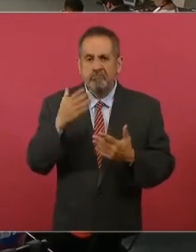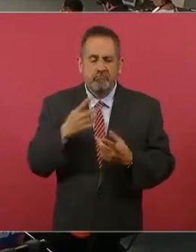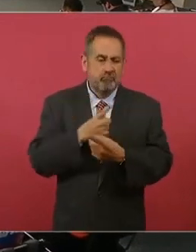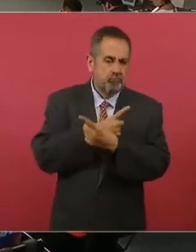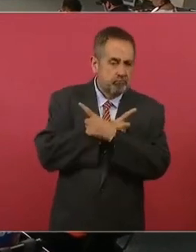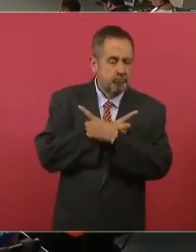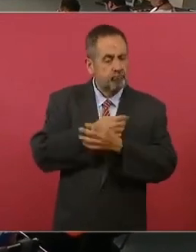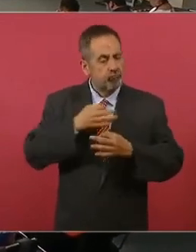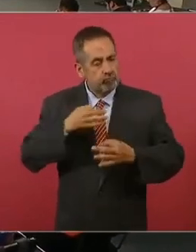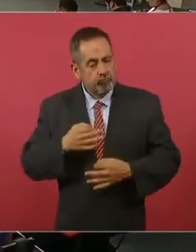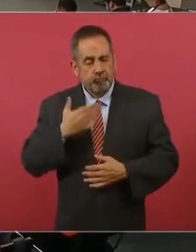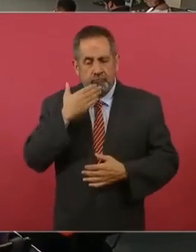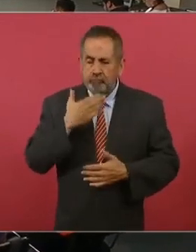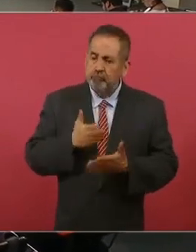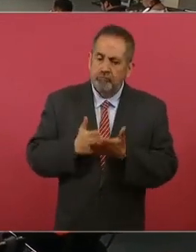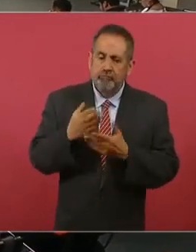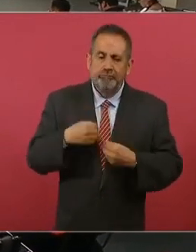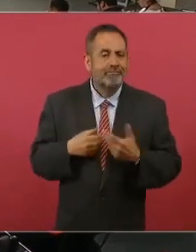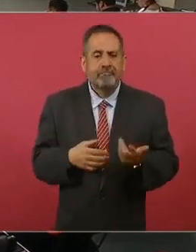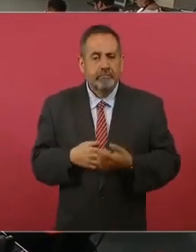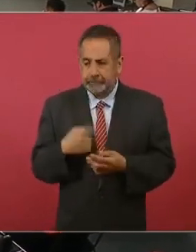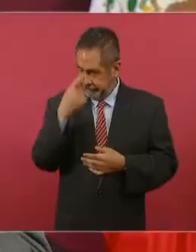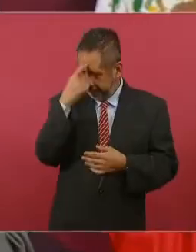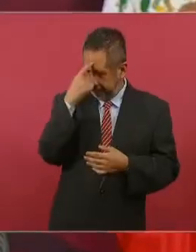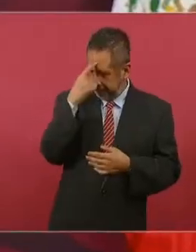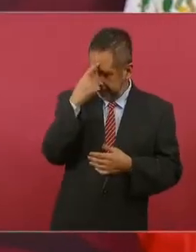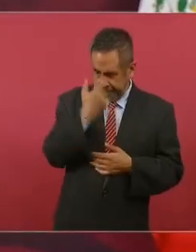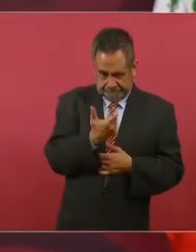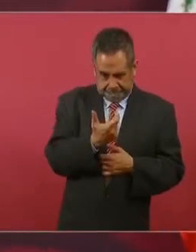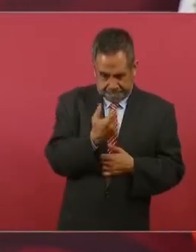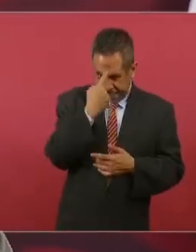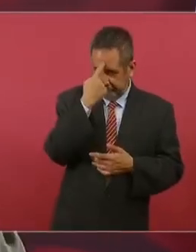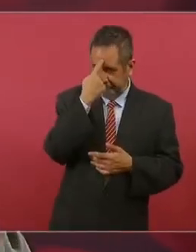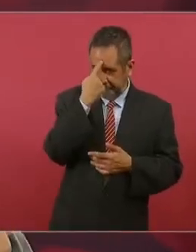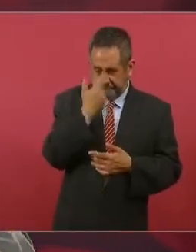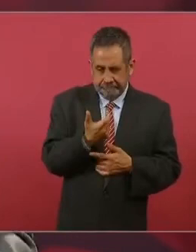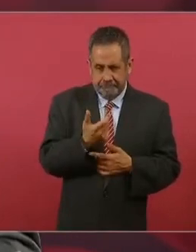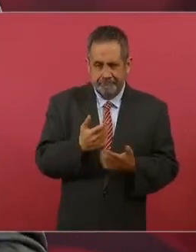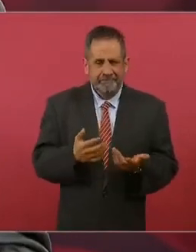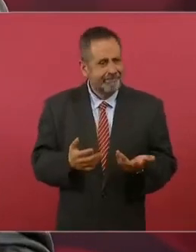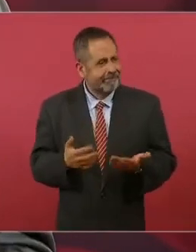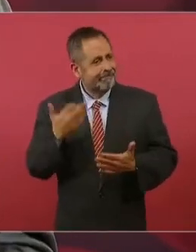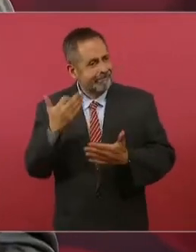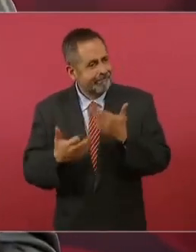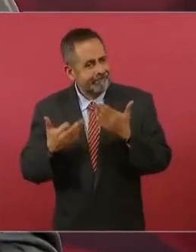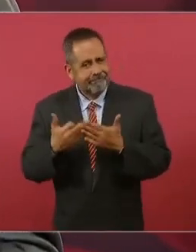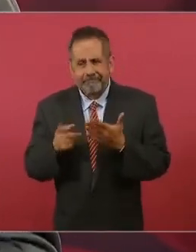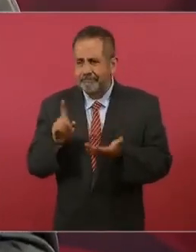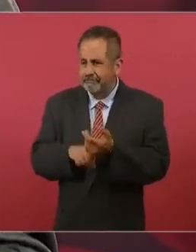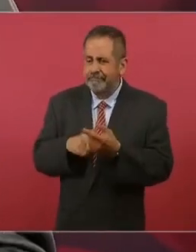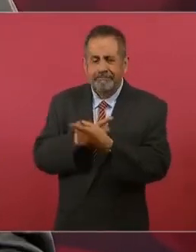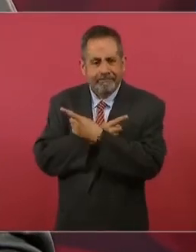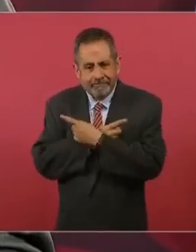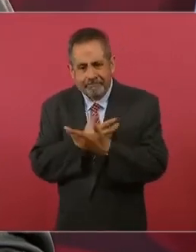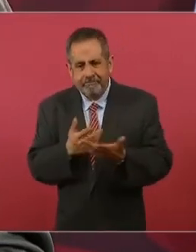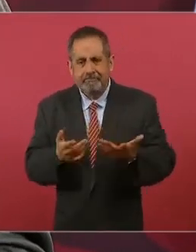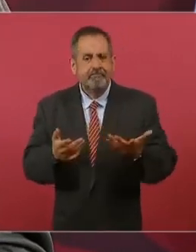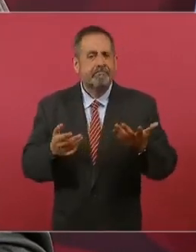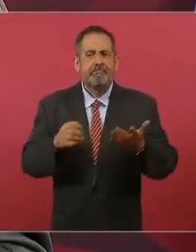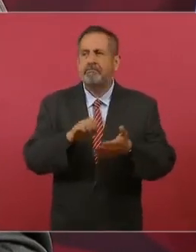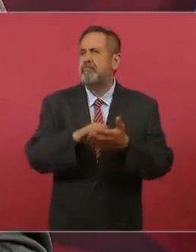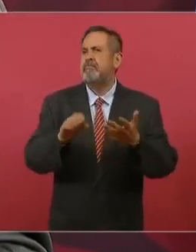valores que son extraordinarios, ¿no? de poder